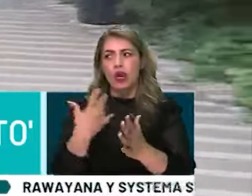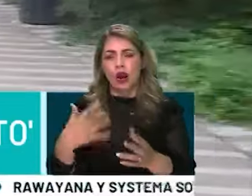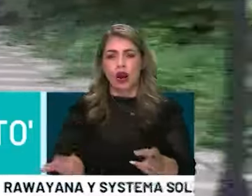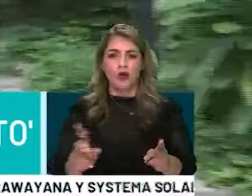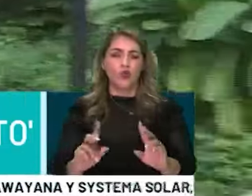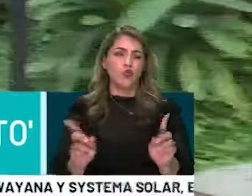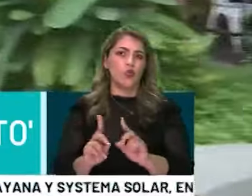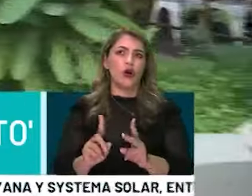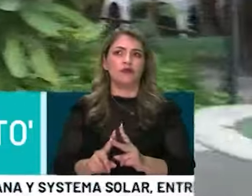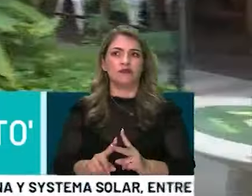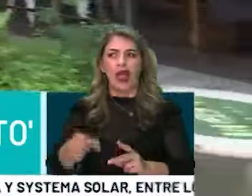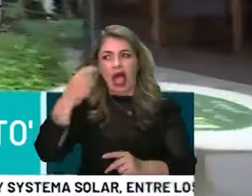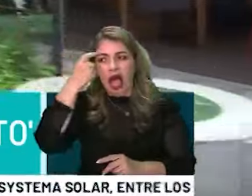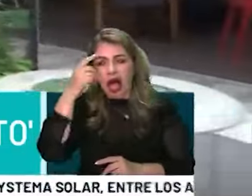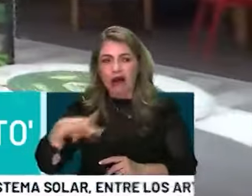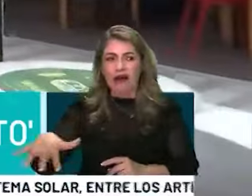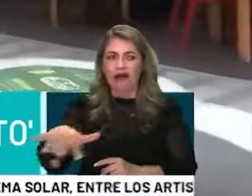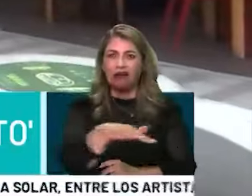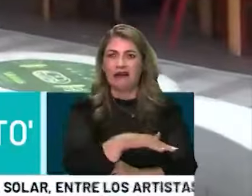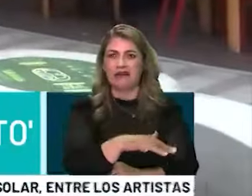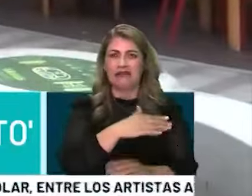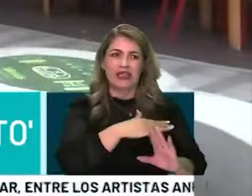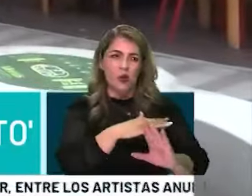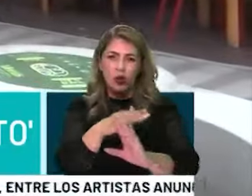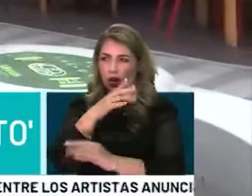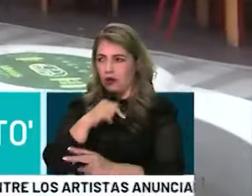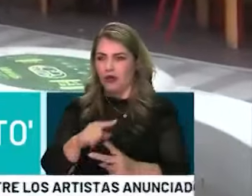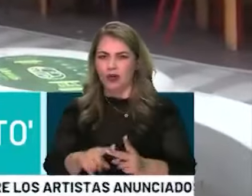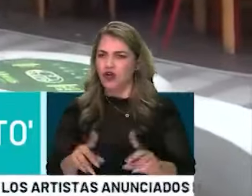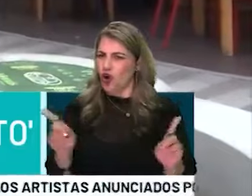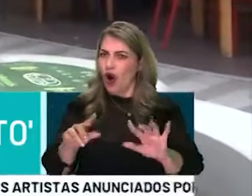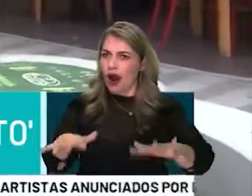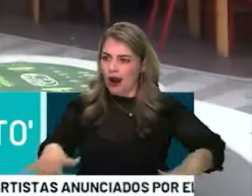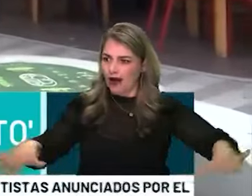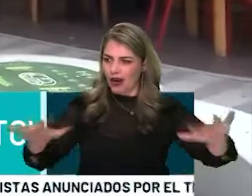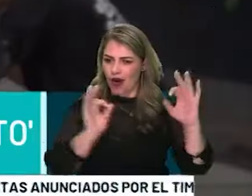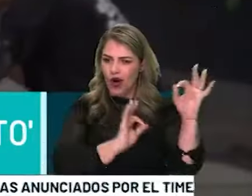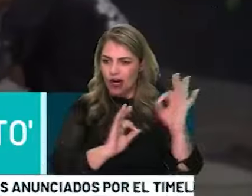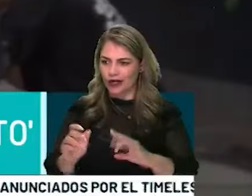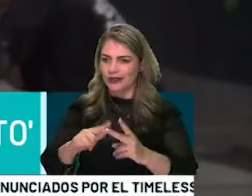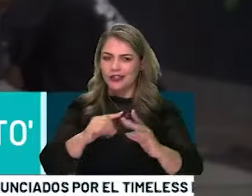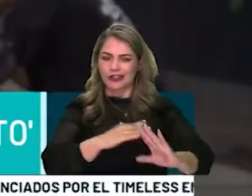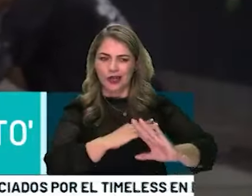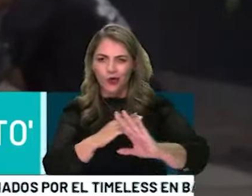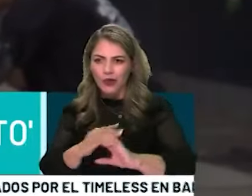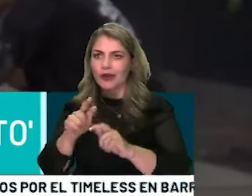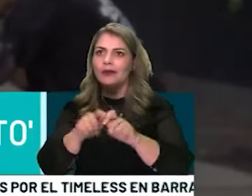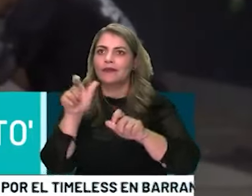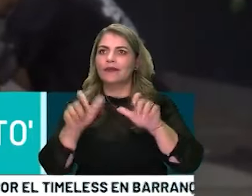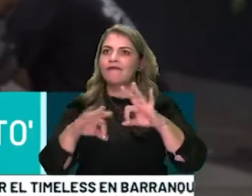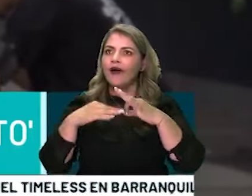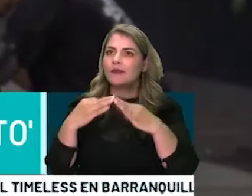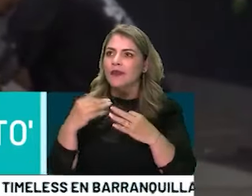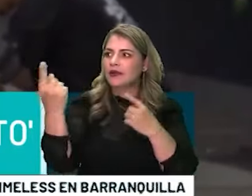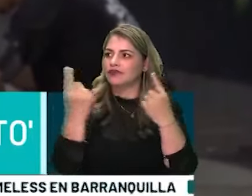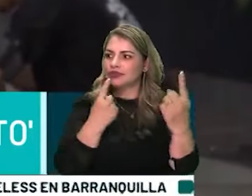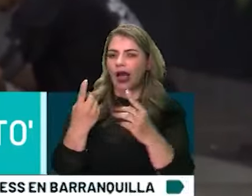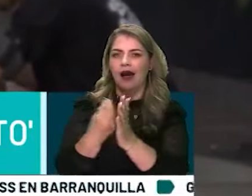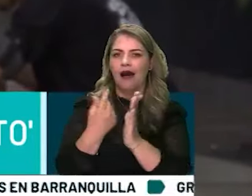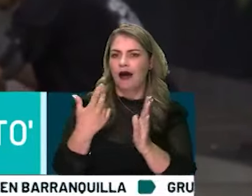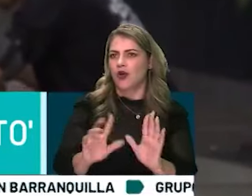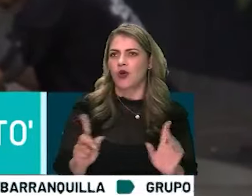poco no con tanta seguridad, pero pues acá estamos acomodándonos para todos los sectores, para todas las familias, y pues queremos es eso, que las